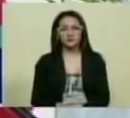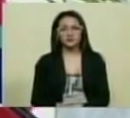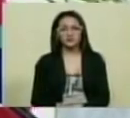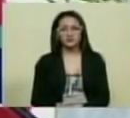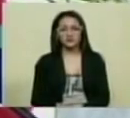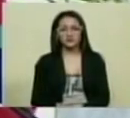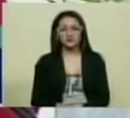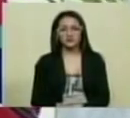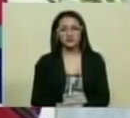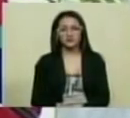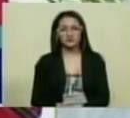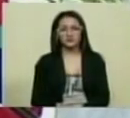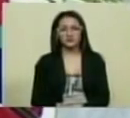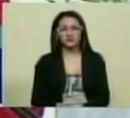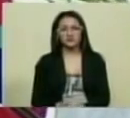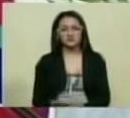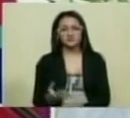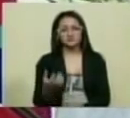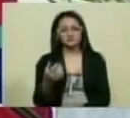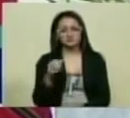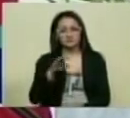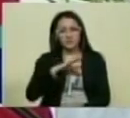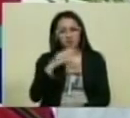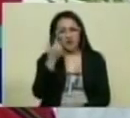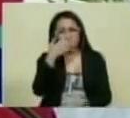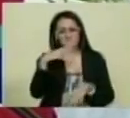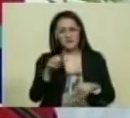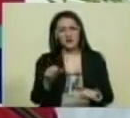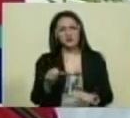Desafortunadamente esta patria lo heredó del imperio.